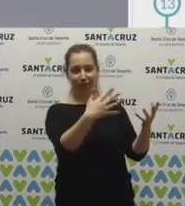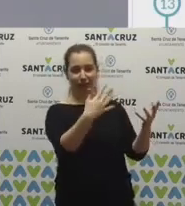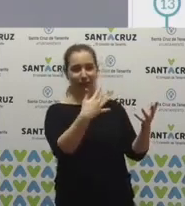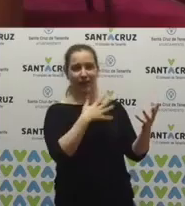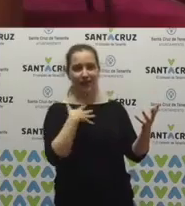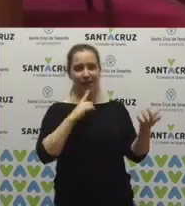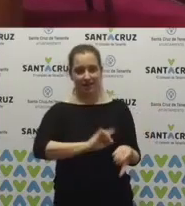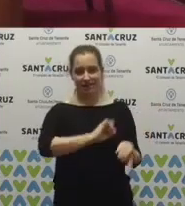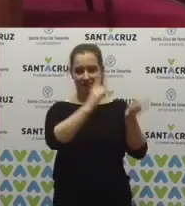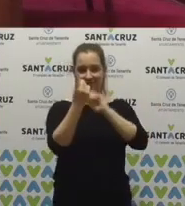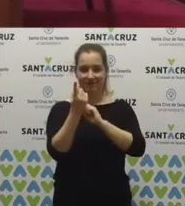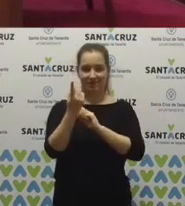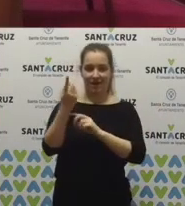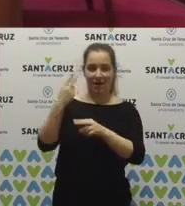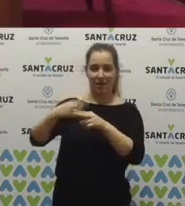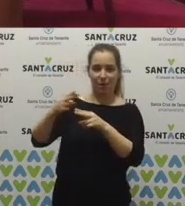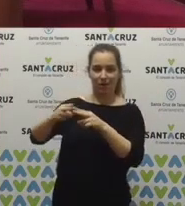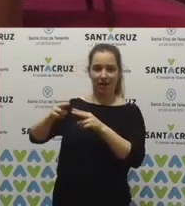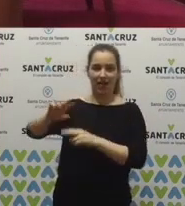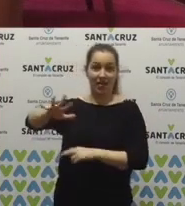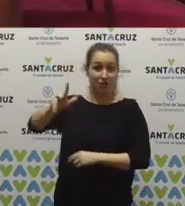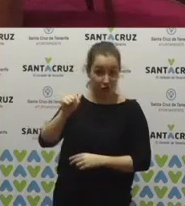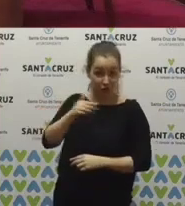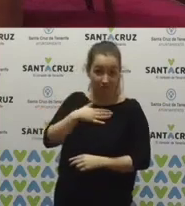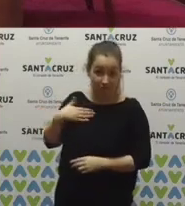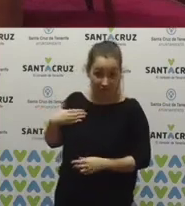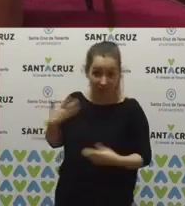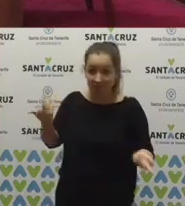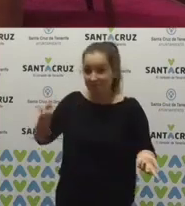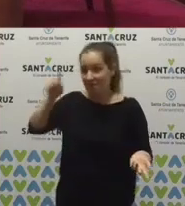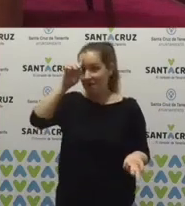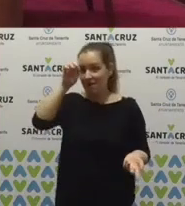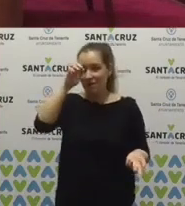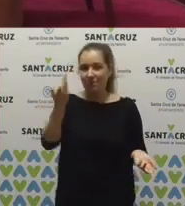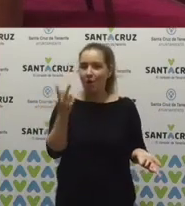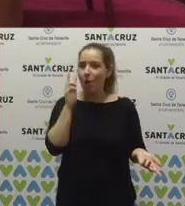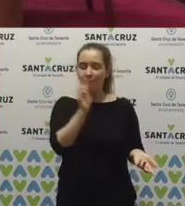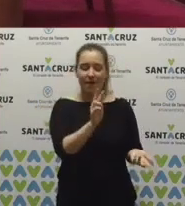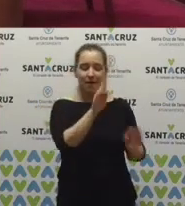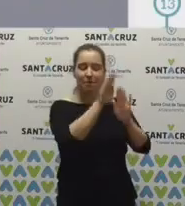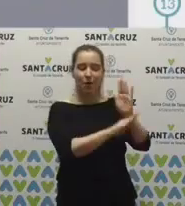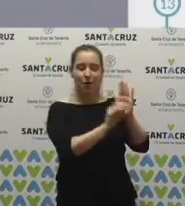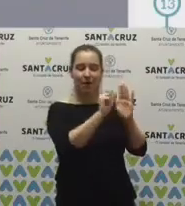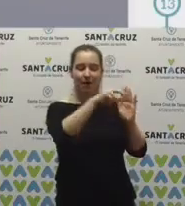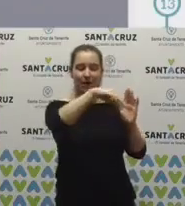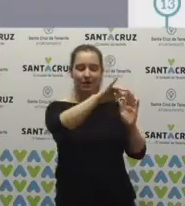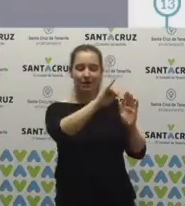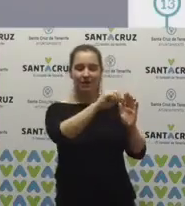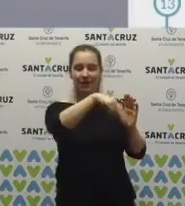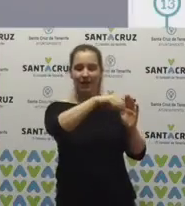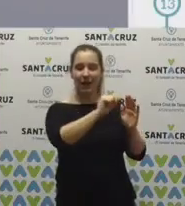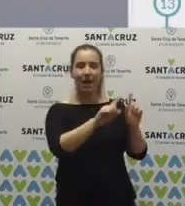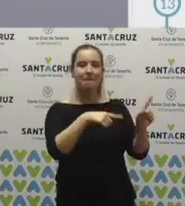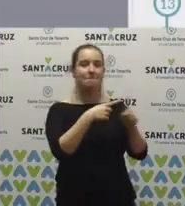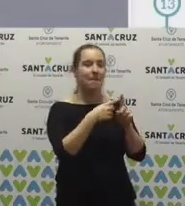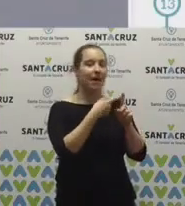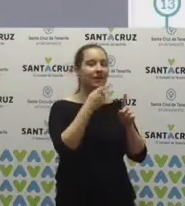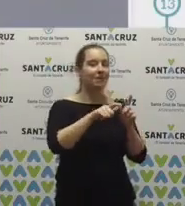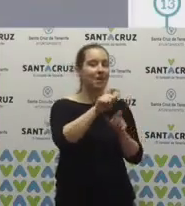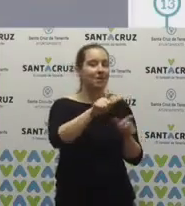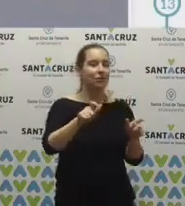en el ayuntamiento de santa cruz de hablar de ansina y de las contradicciones de aquellos que aprueban mociones en octubre del año pasado